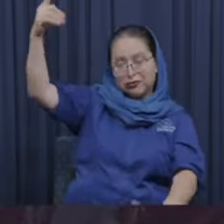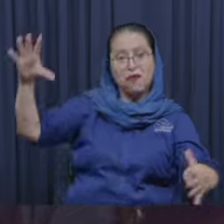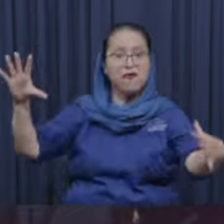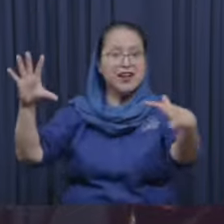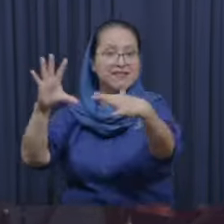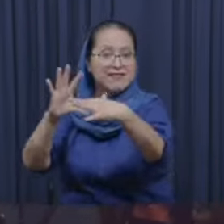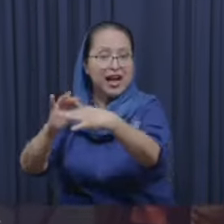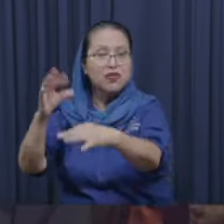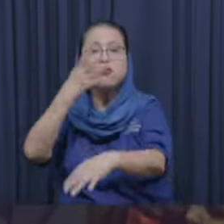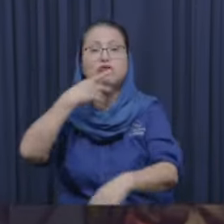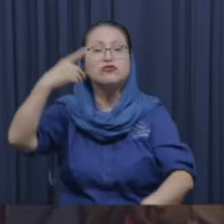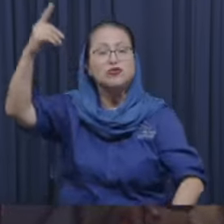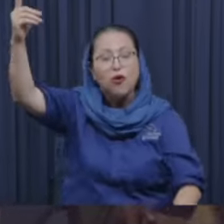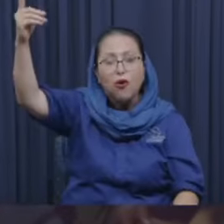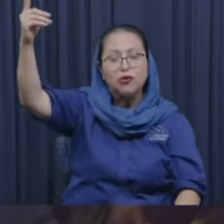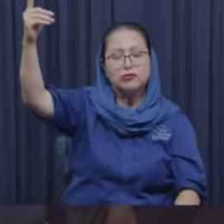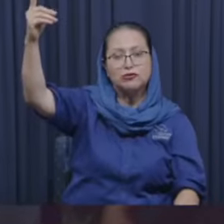mi lampara